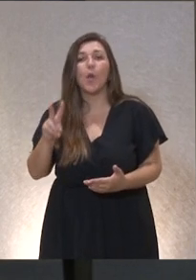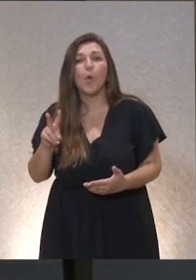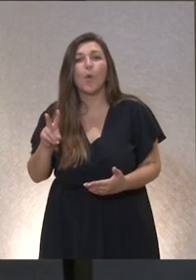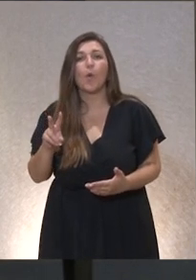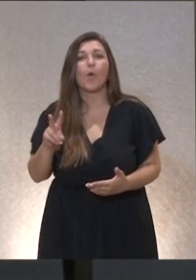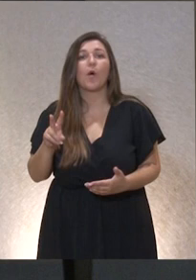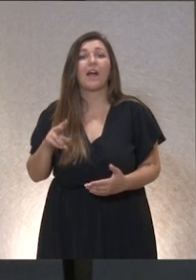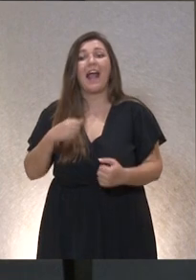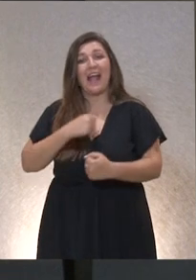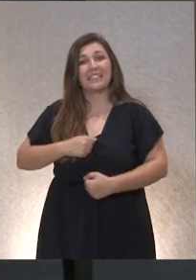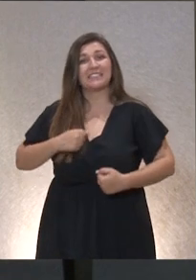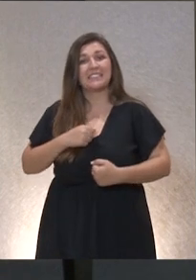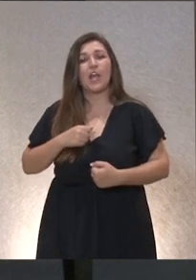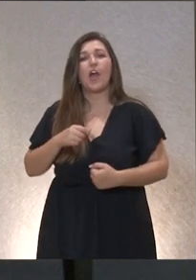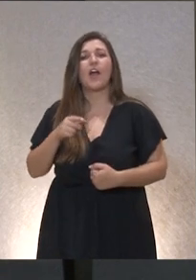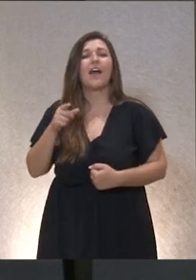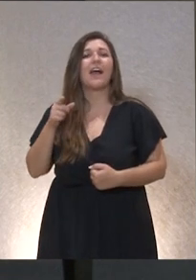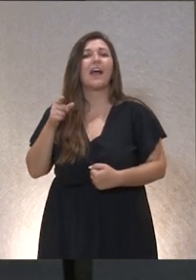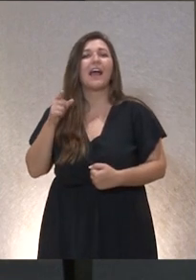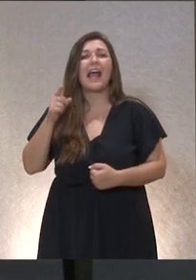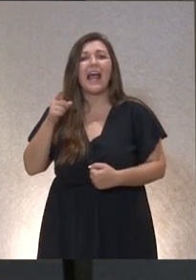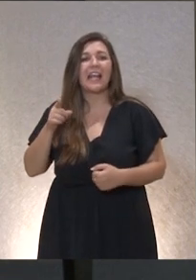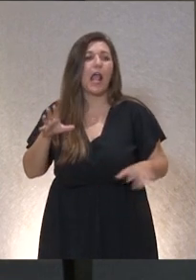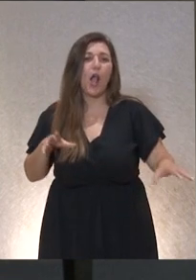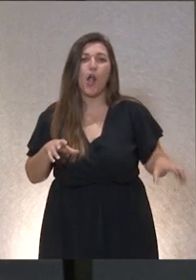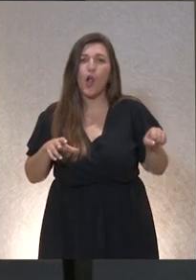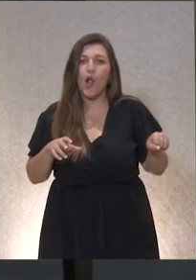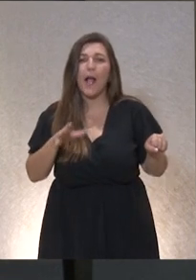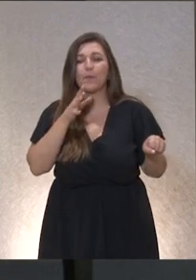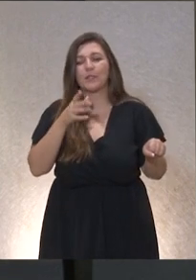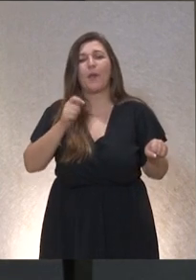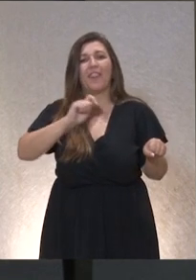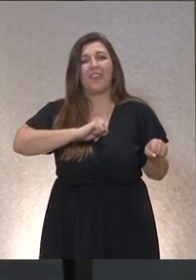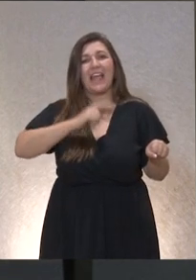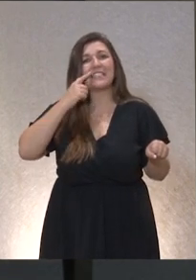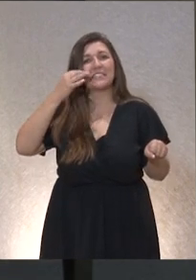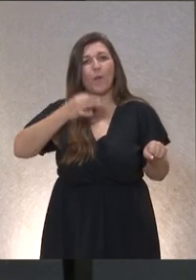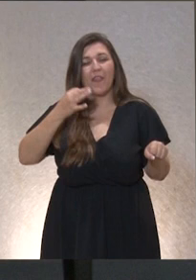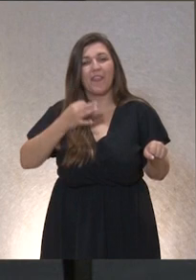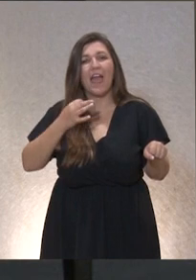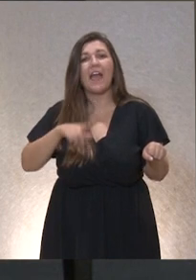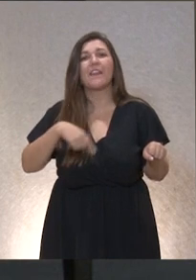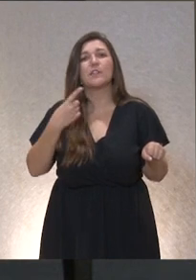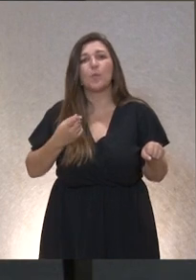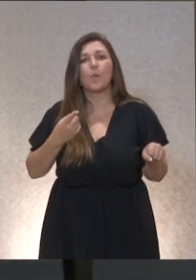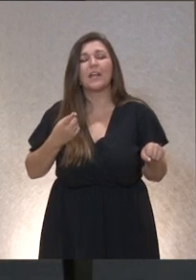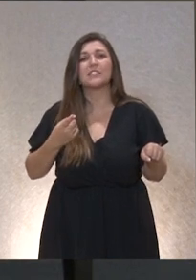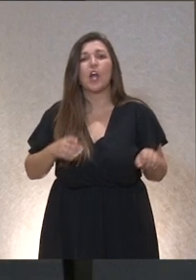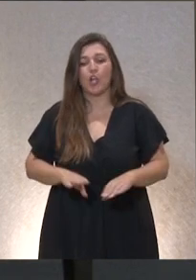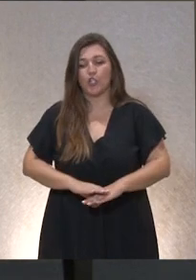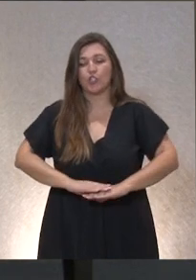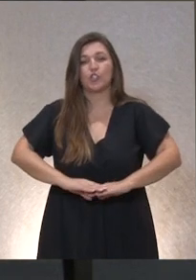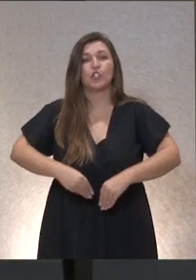vamos a hacer el aseo ella se va a sujetar en el lavamanos porque se siente más segura y después vamos a tener que poner una toalla en el suelo para que